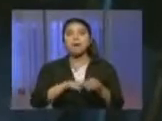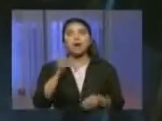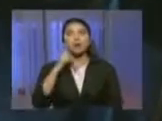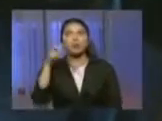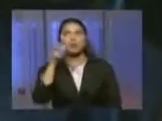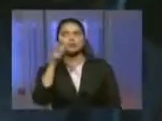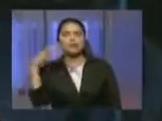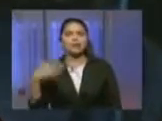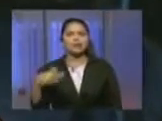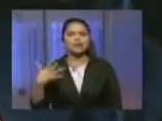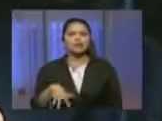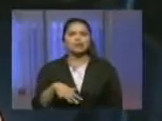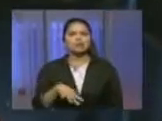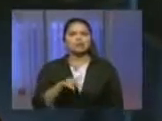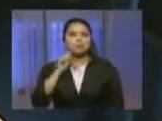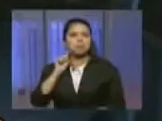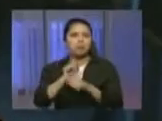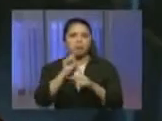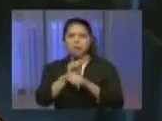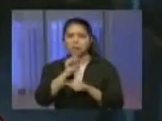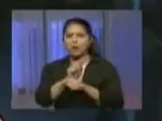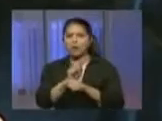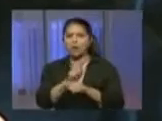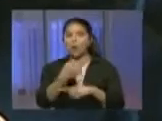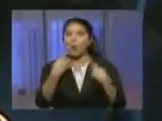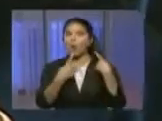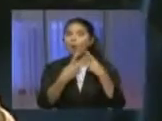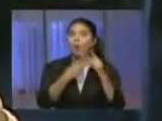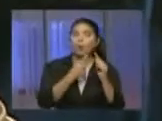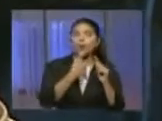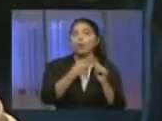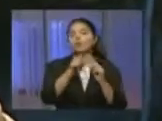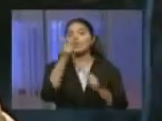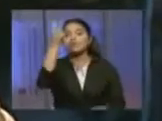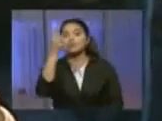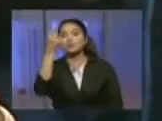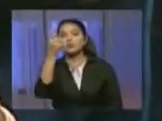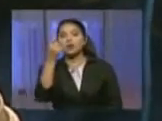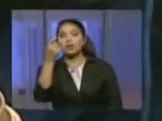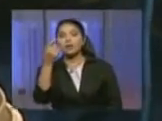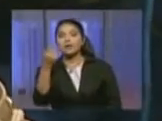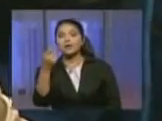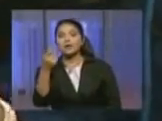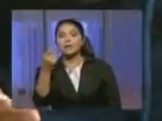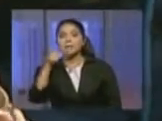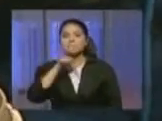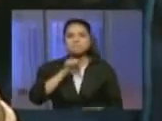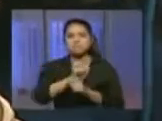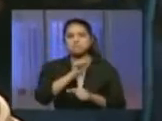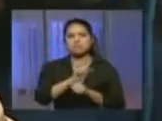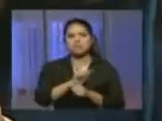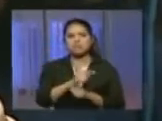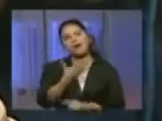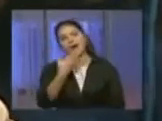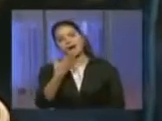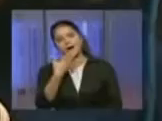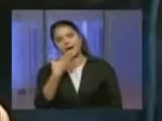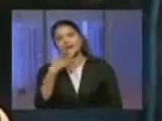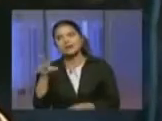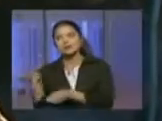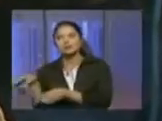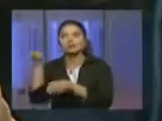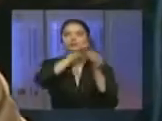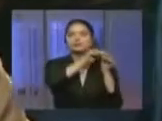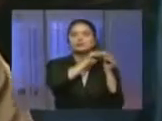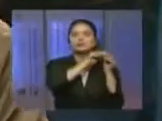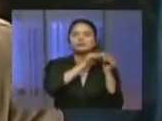lo que viene es Candela de un diputado una diputada de la patria de allá para acá Gracias por sacarnos de ese